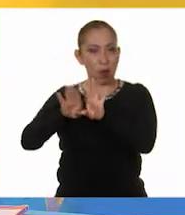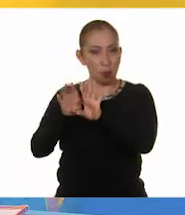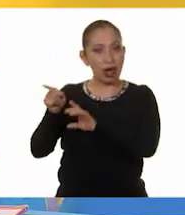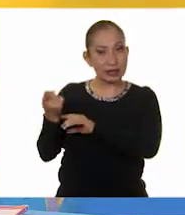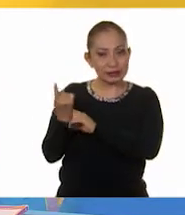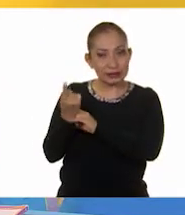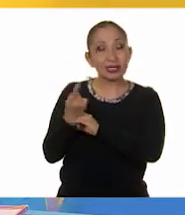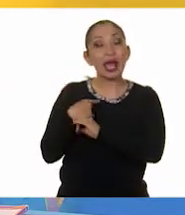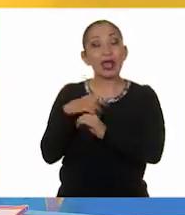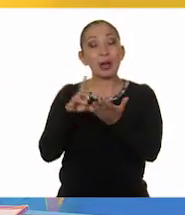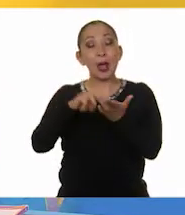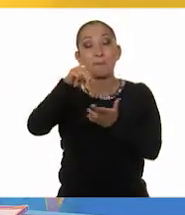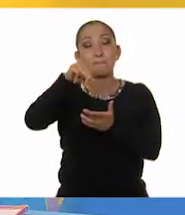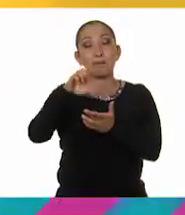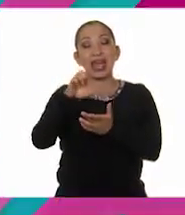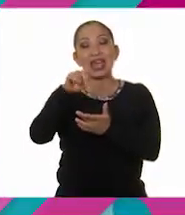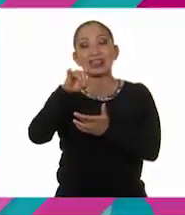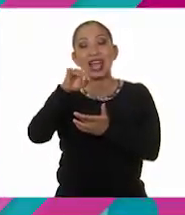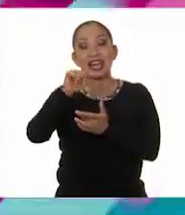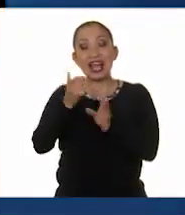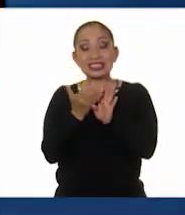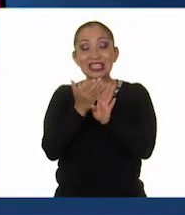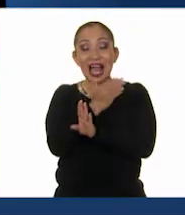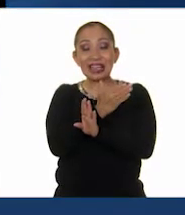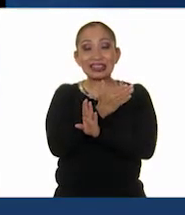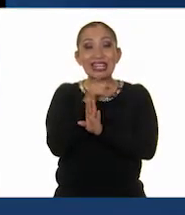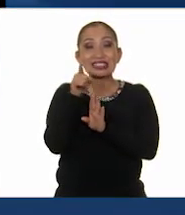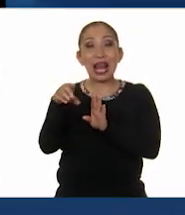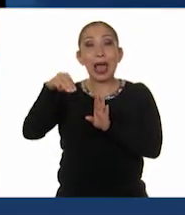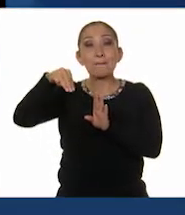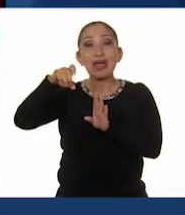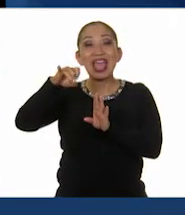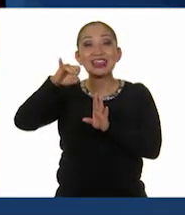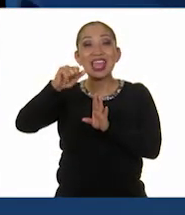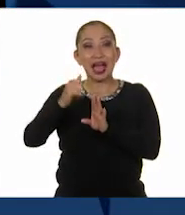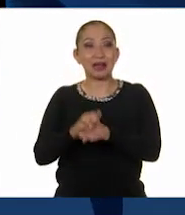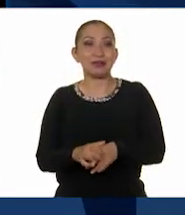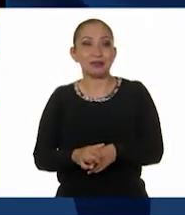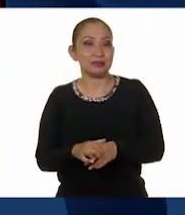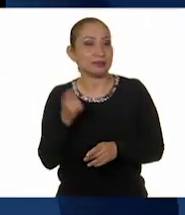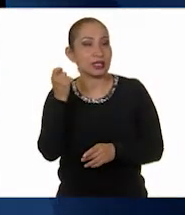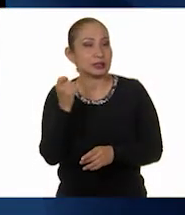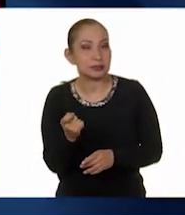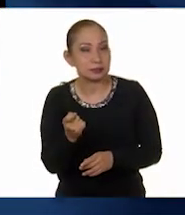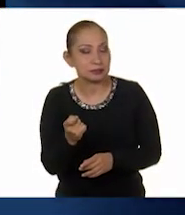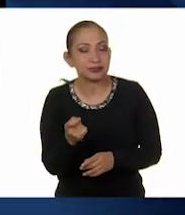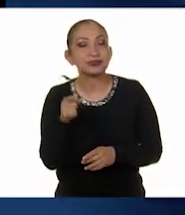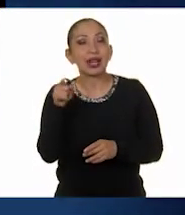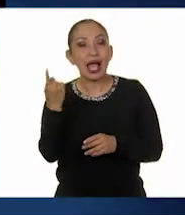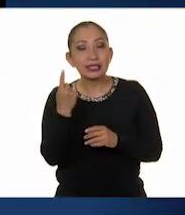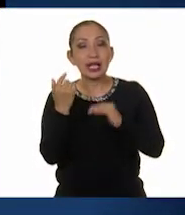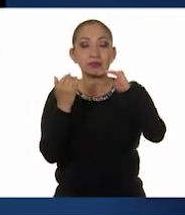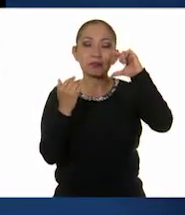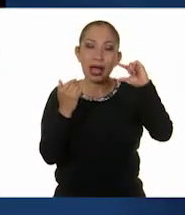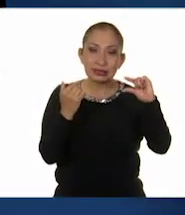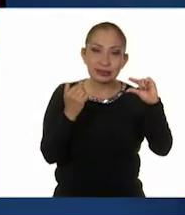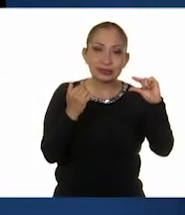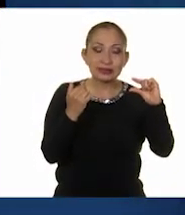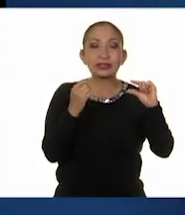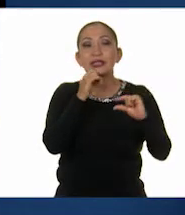El valor de la mediana está antes del valor de la media aritmética. Esto quiere decir que es menor